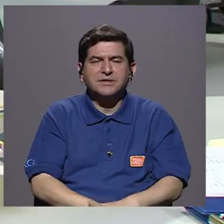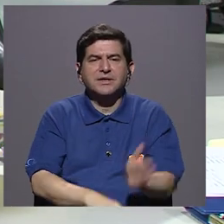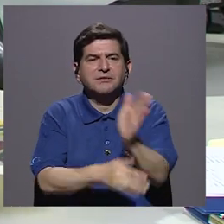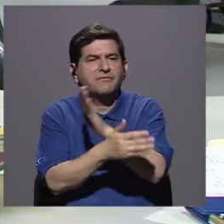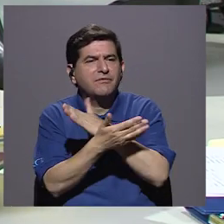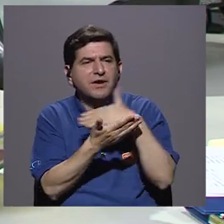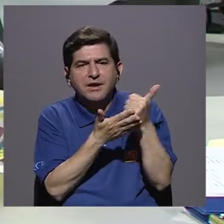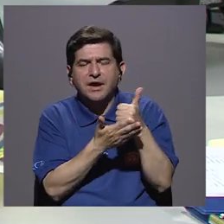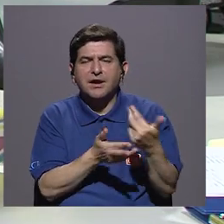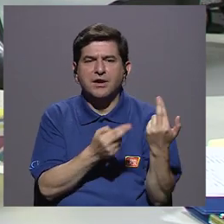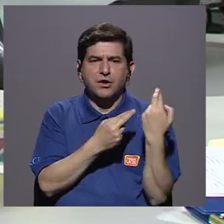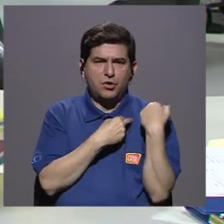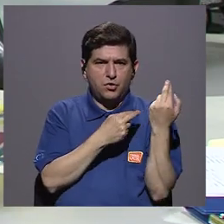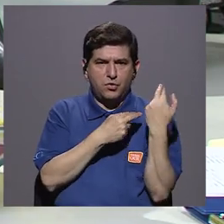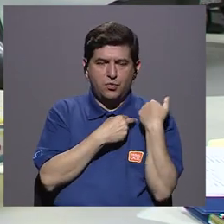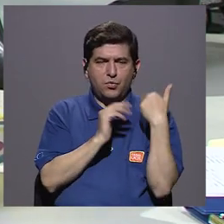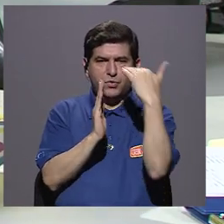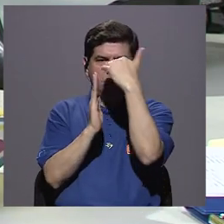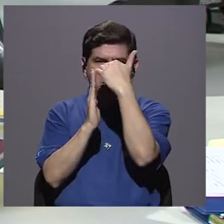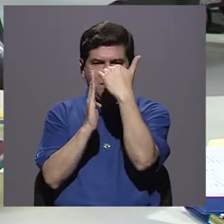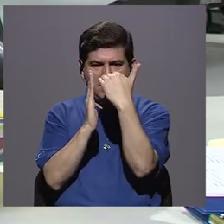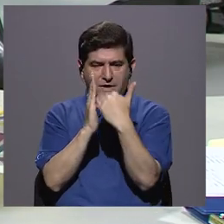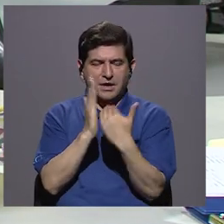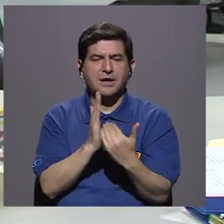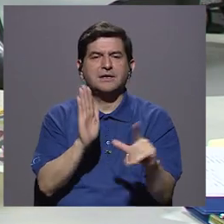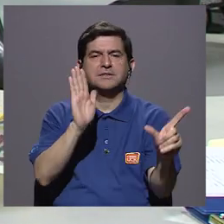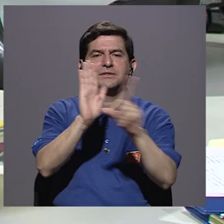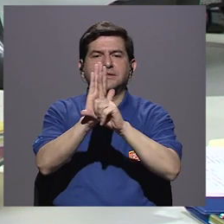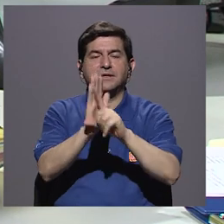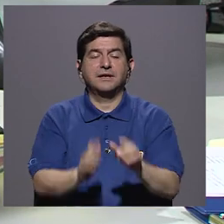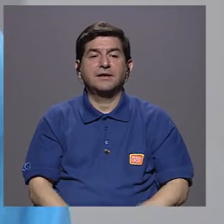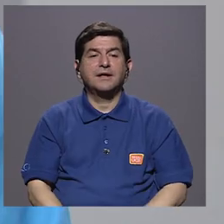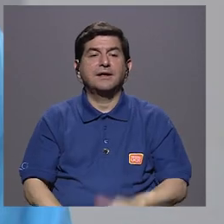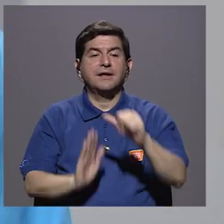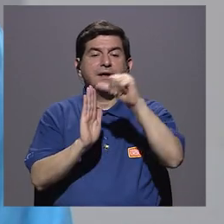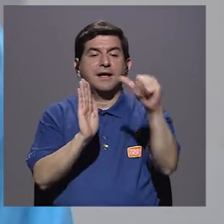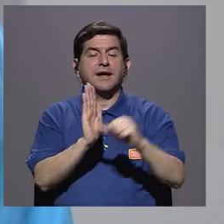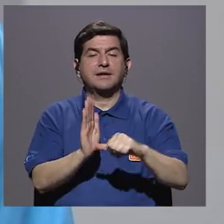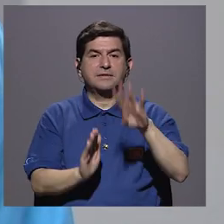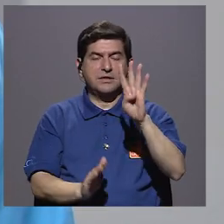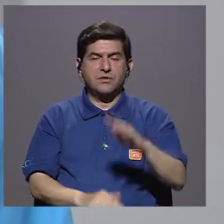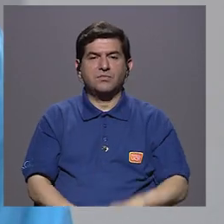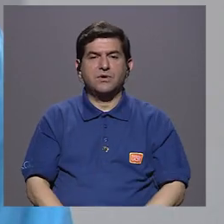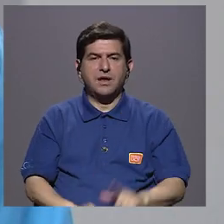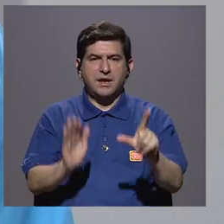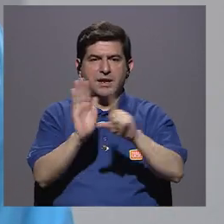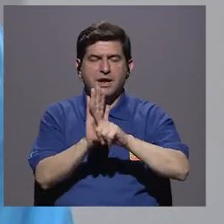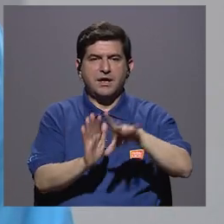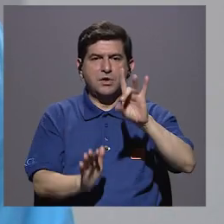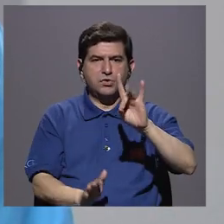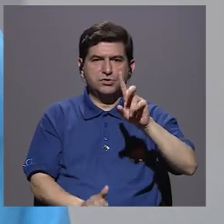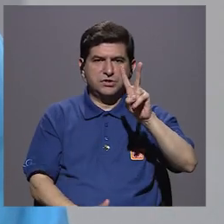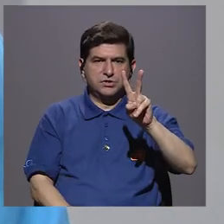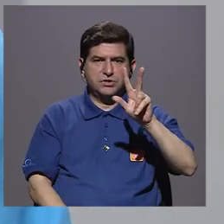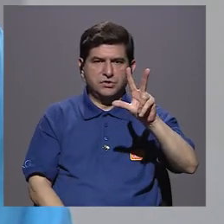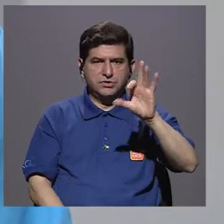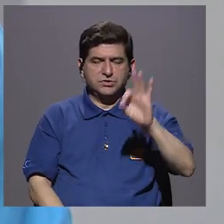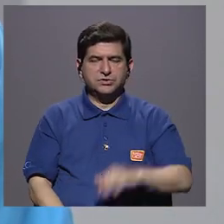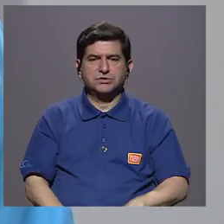algunos de los deberes que están en la ley. Claro, Gabriela, en el artículo 4 de la ley 8239, ajá. en su